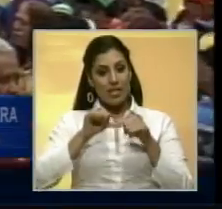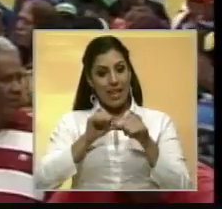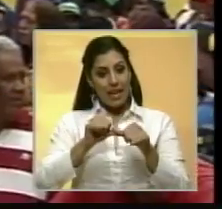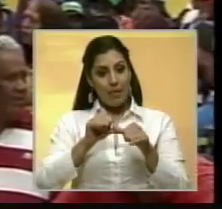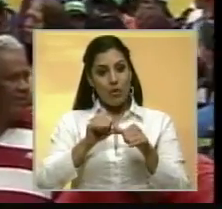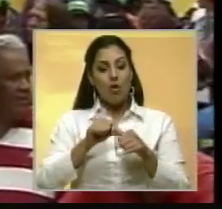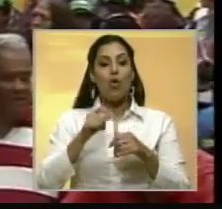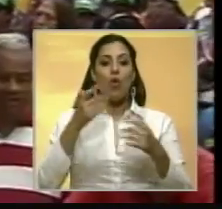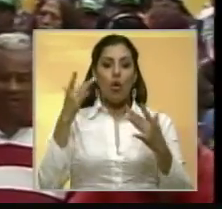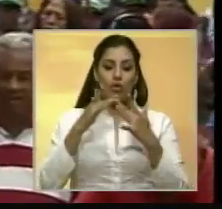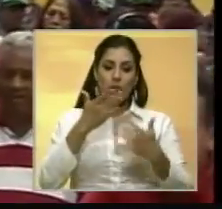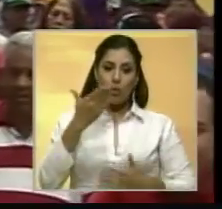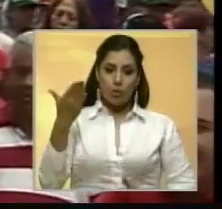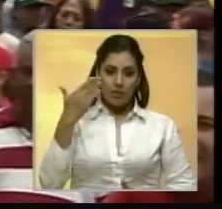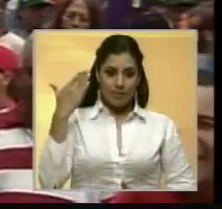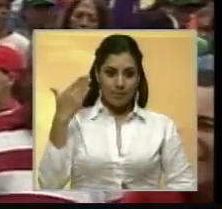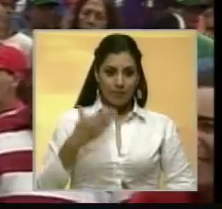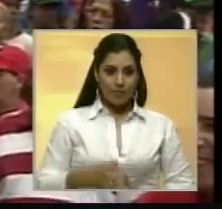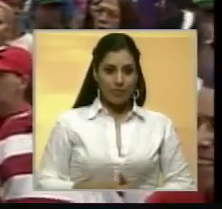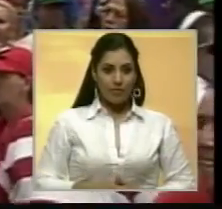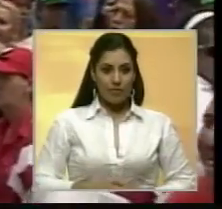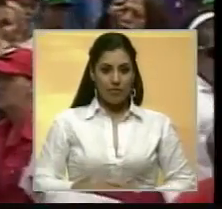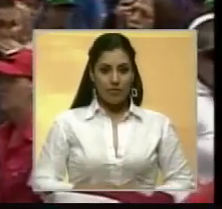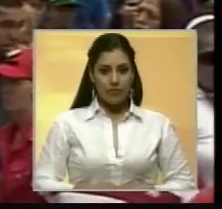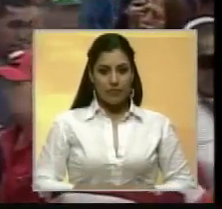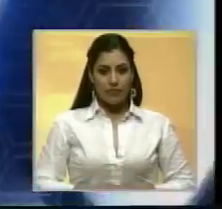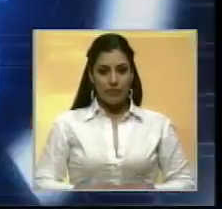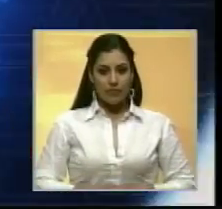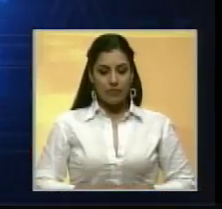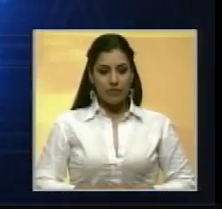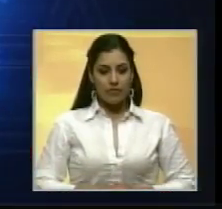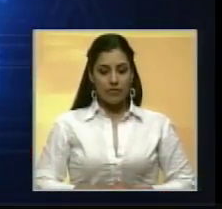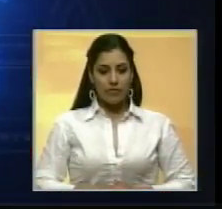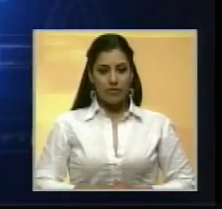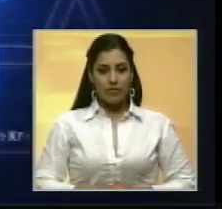hora y con ella retornamos con ustedes a los estudios.